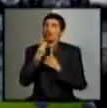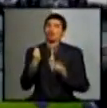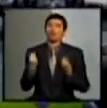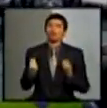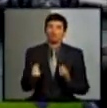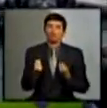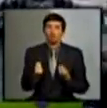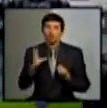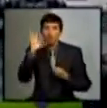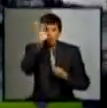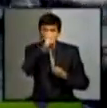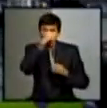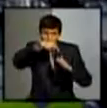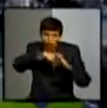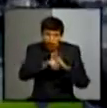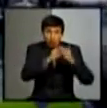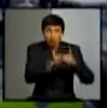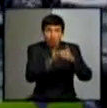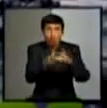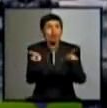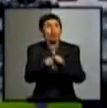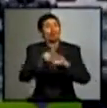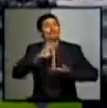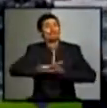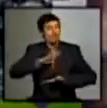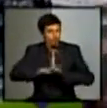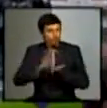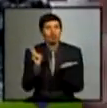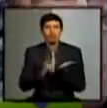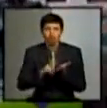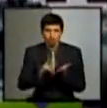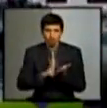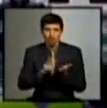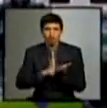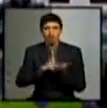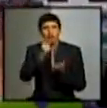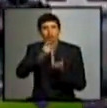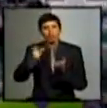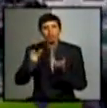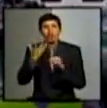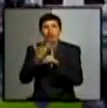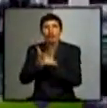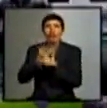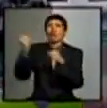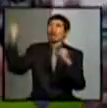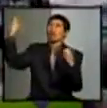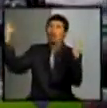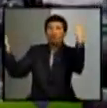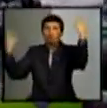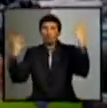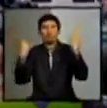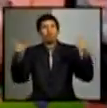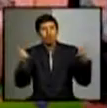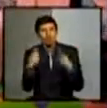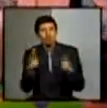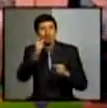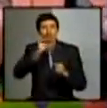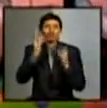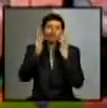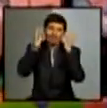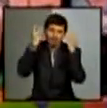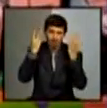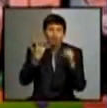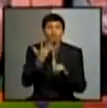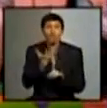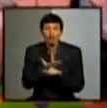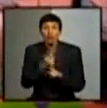Esa noche en el mar es una verdadera fiesta, ya que todas las embarcaciones se juntan, todo más con luces, música, toda la gente muy alegre. Aún